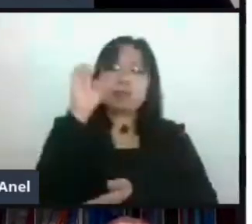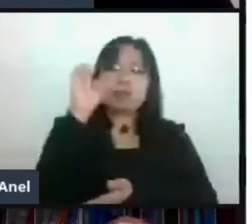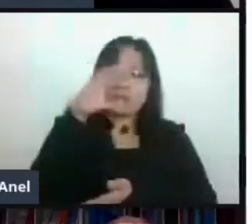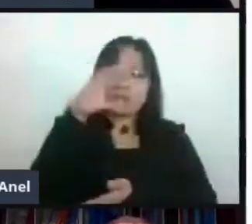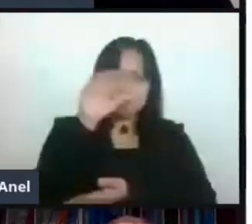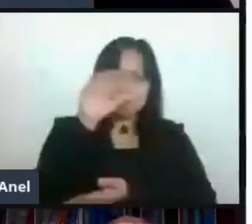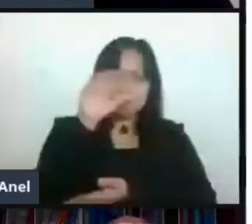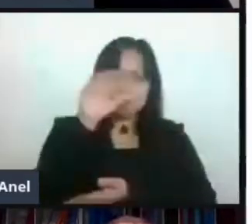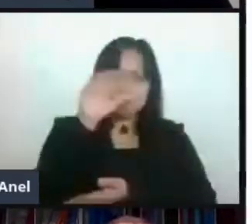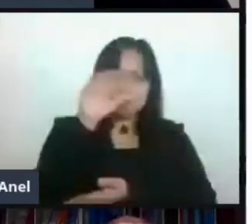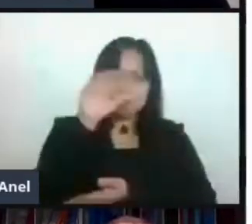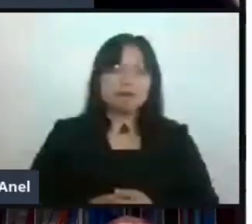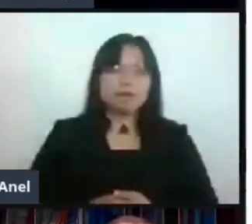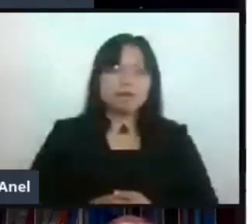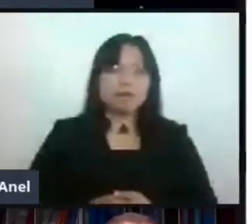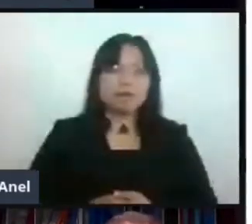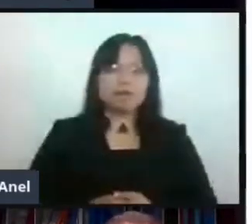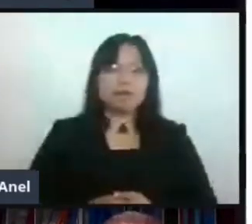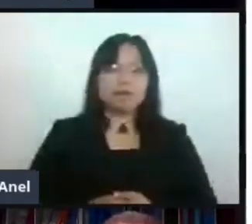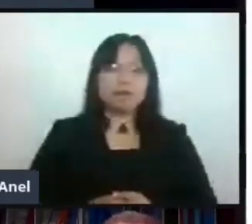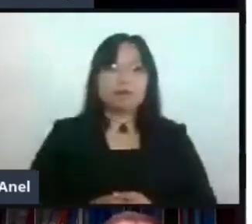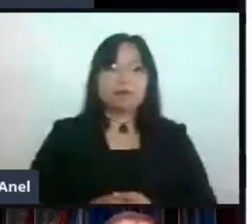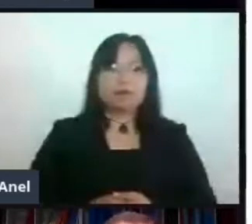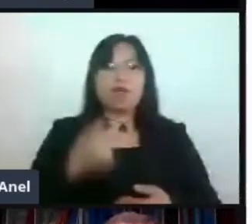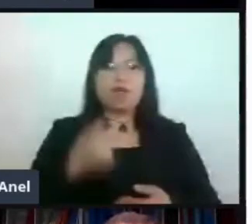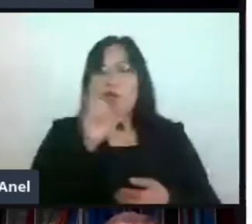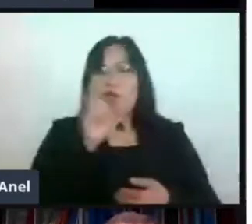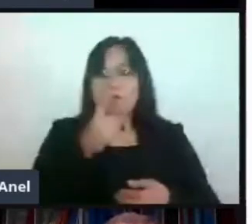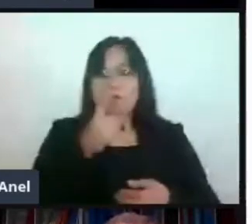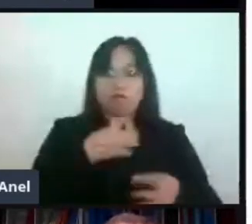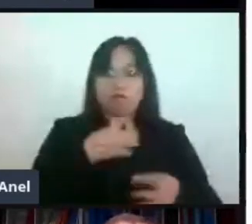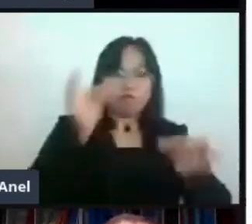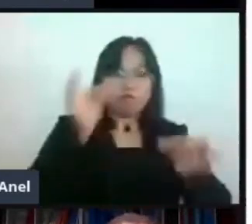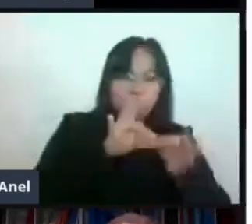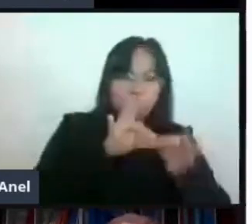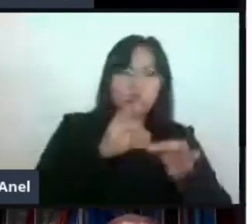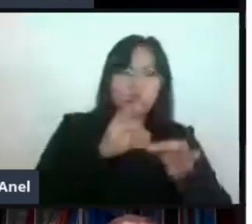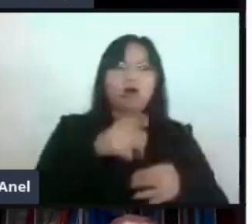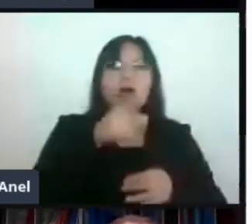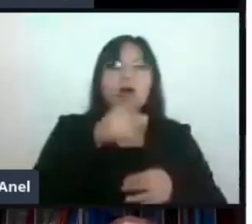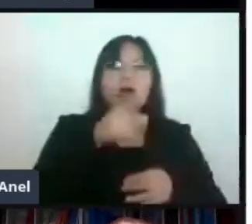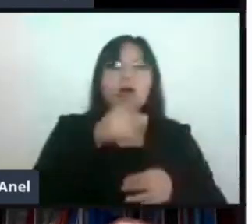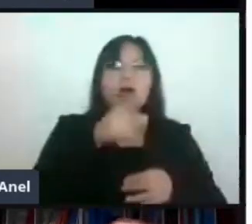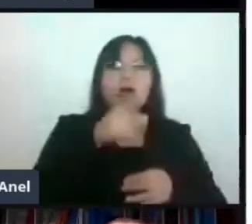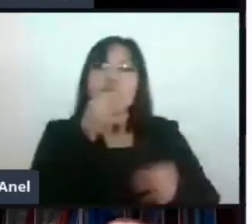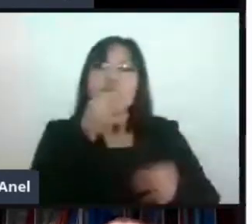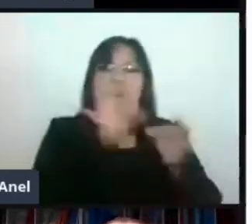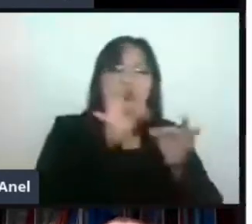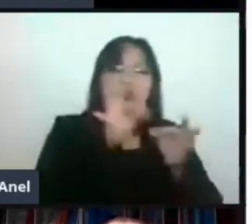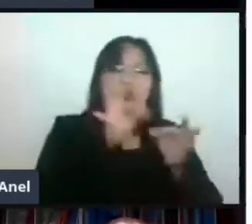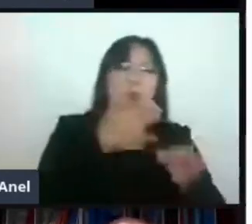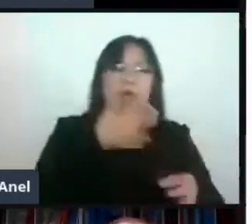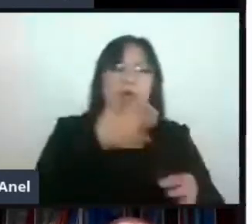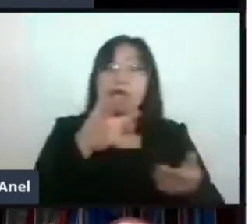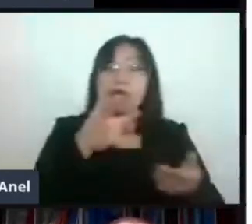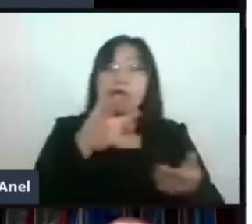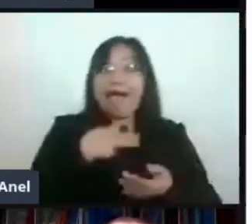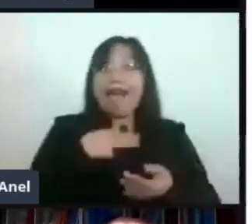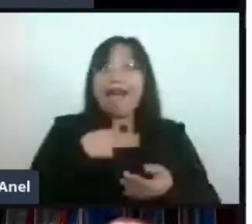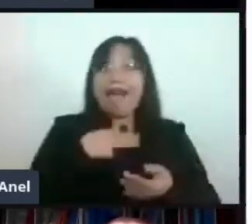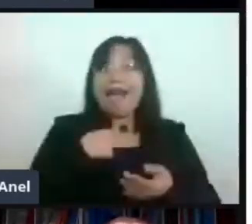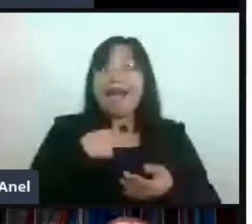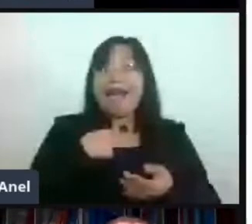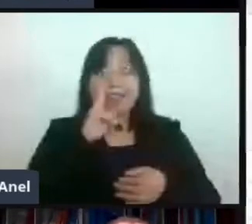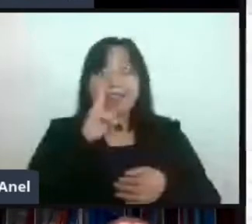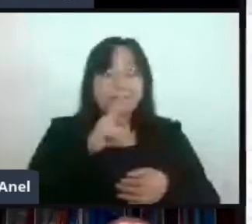dar dos puntos al niño que lo logre, por ejemplo, voy a poner logrado, ¿sí? El niño ya lo logró, y voy a describir en qué